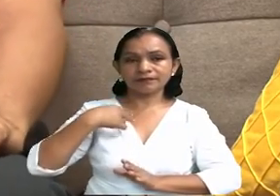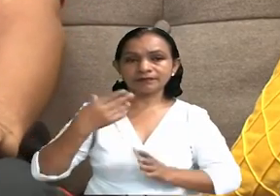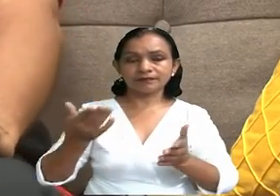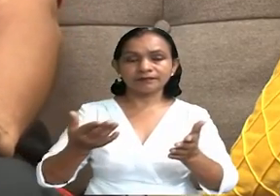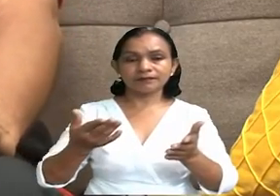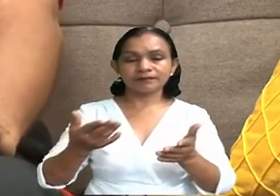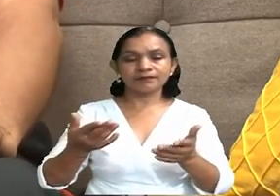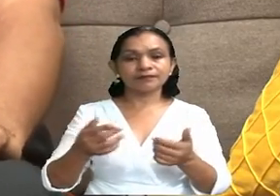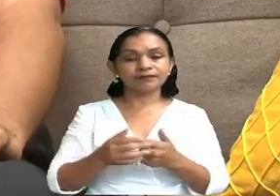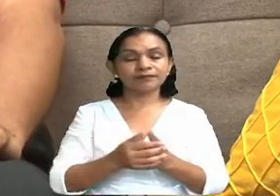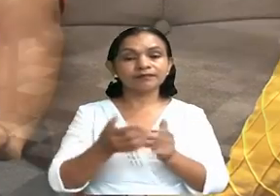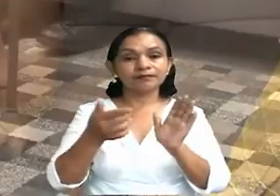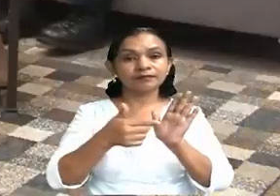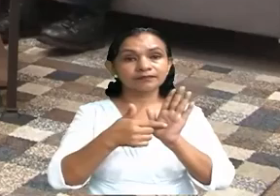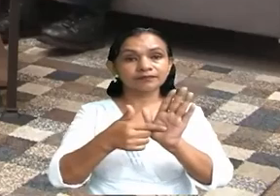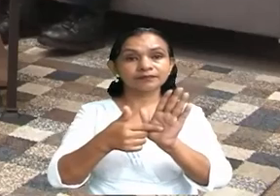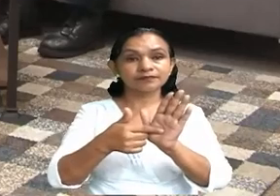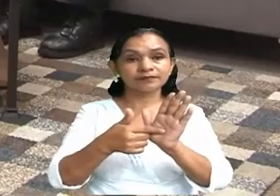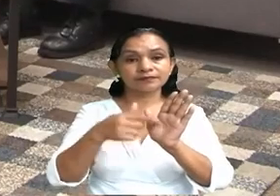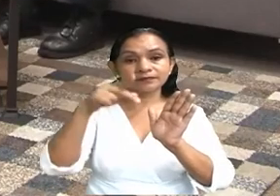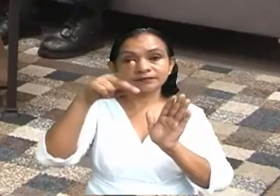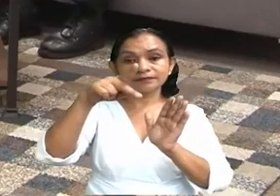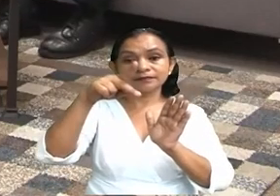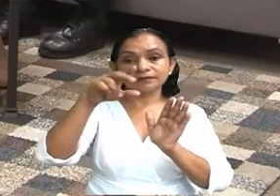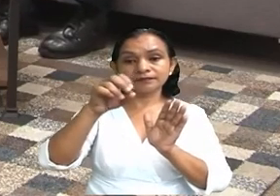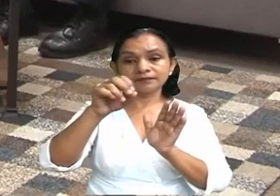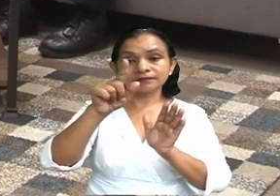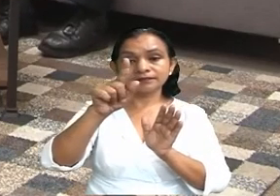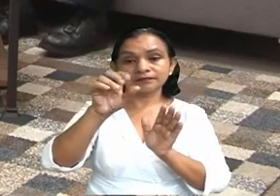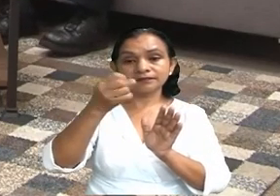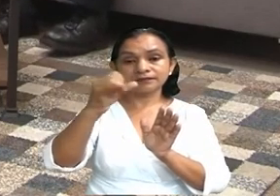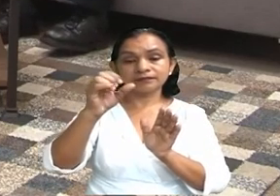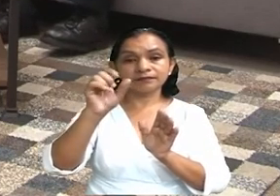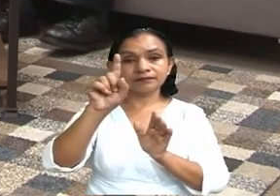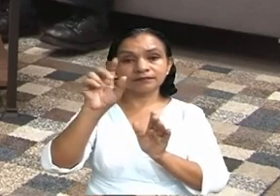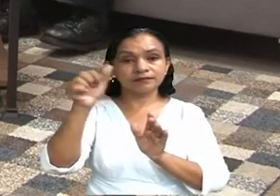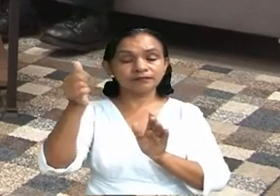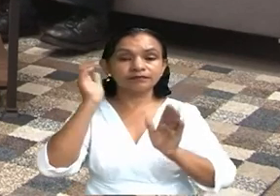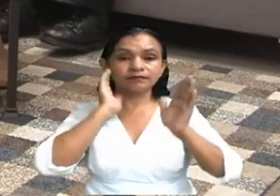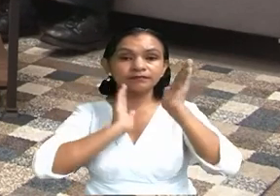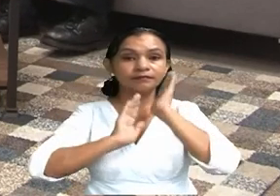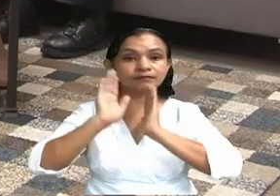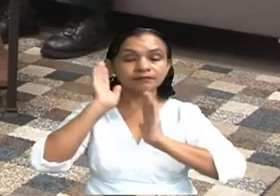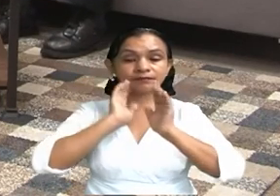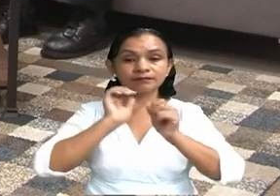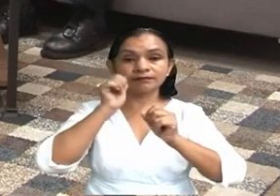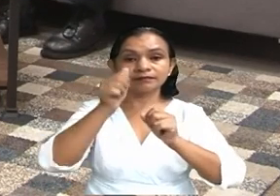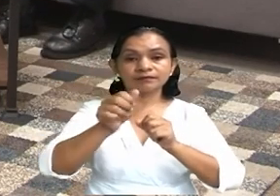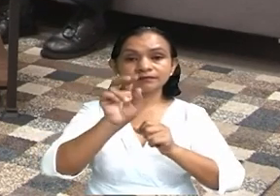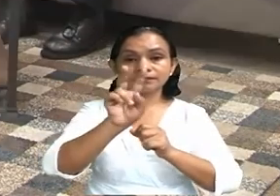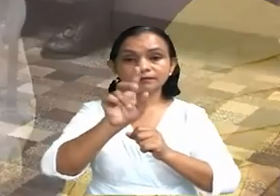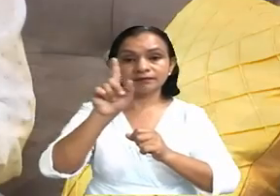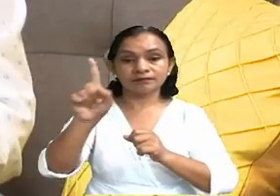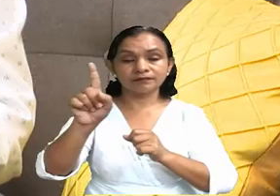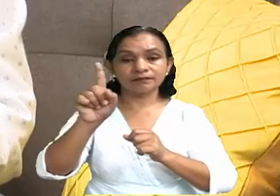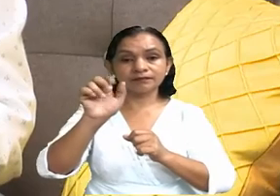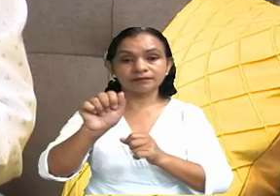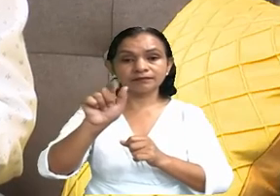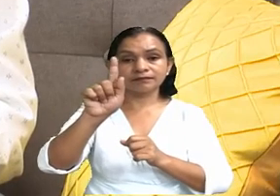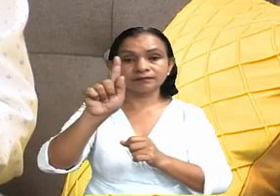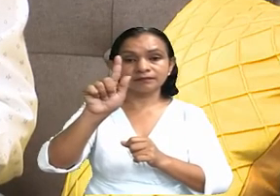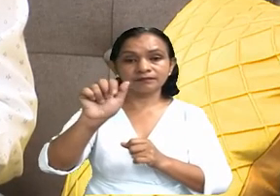Para muestra un botón, sí. ¿Verdad? Bueno, pues Potosí ya tuvo actividad el 16 de agosto, programado para mañana 21 de agosto,